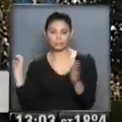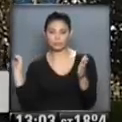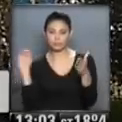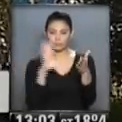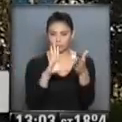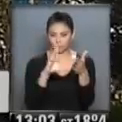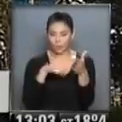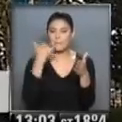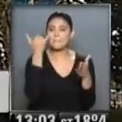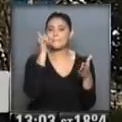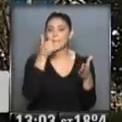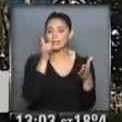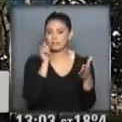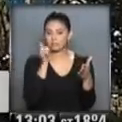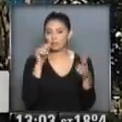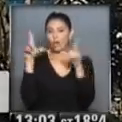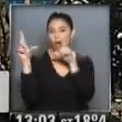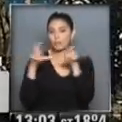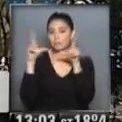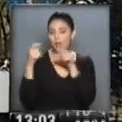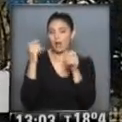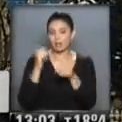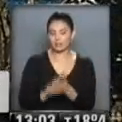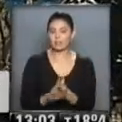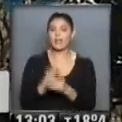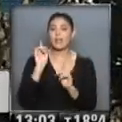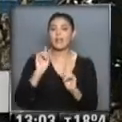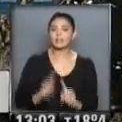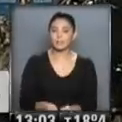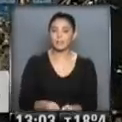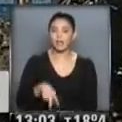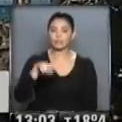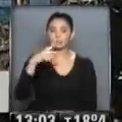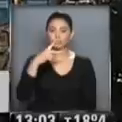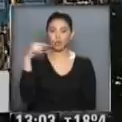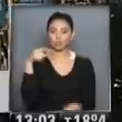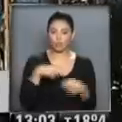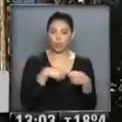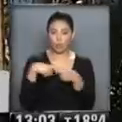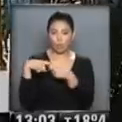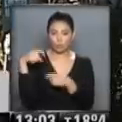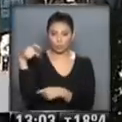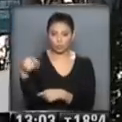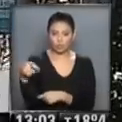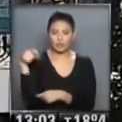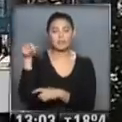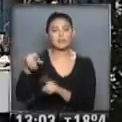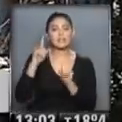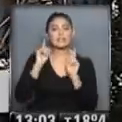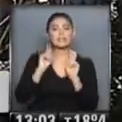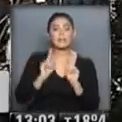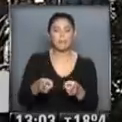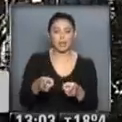un video y distintas imágenes durante los recitales. También ya están ubicadas las dos grúas que formarán parte del show,